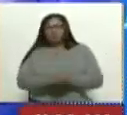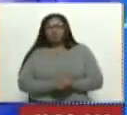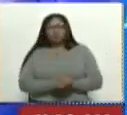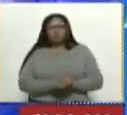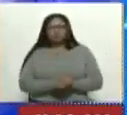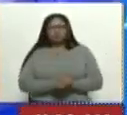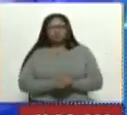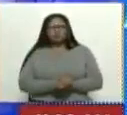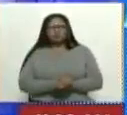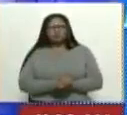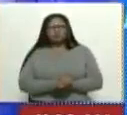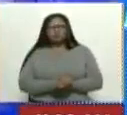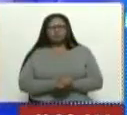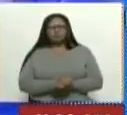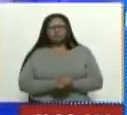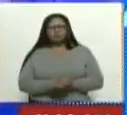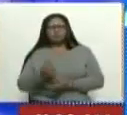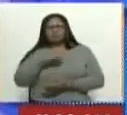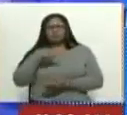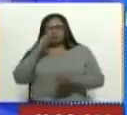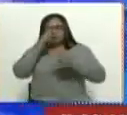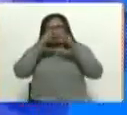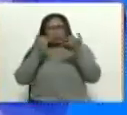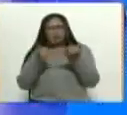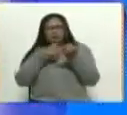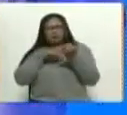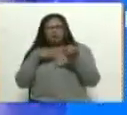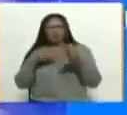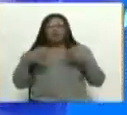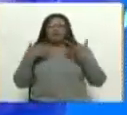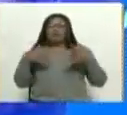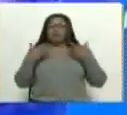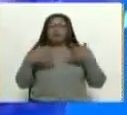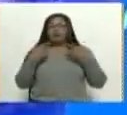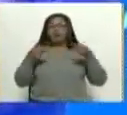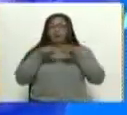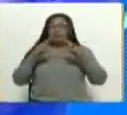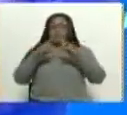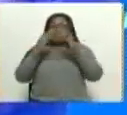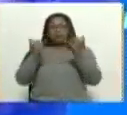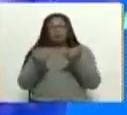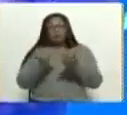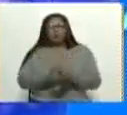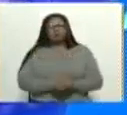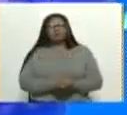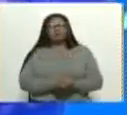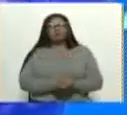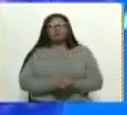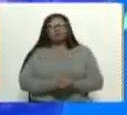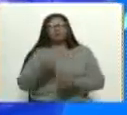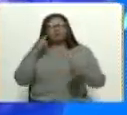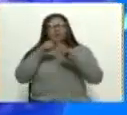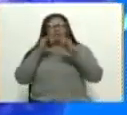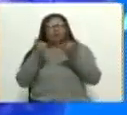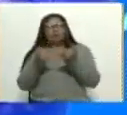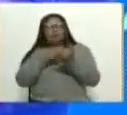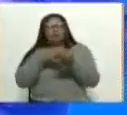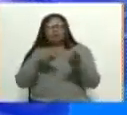para nosotros un gran honor una gran alegría que se encuentre con nosotros que se encuentre con nosotros justamente